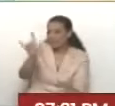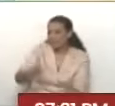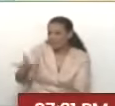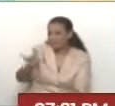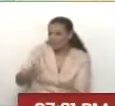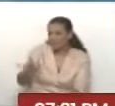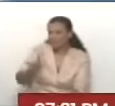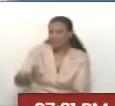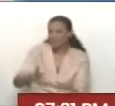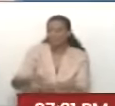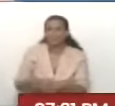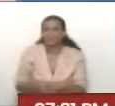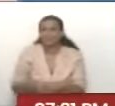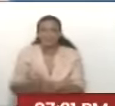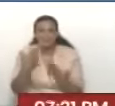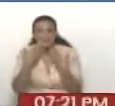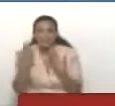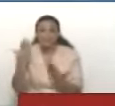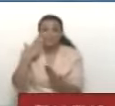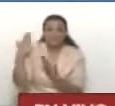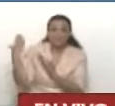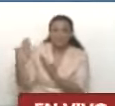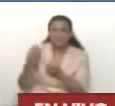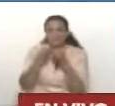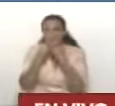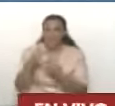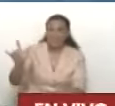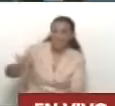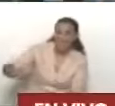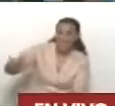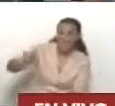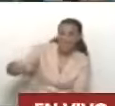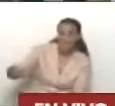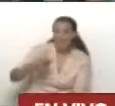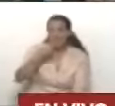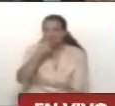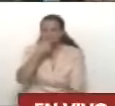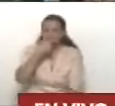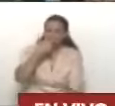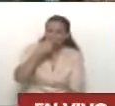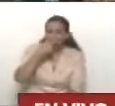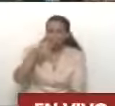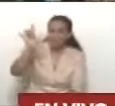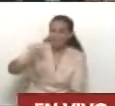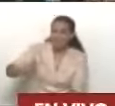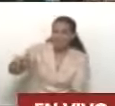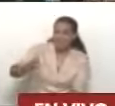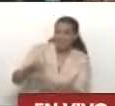Eso.